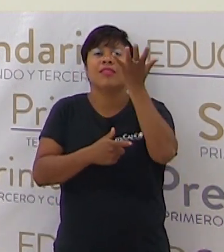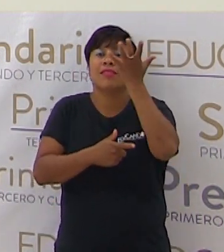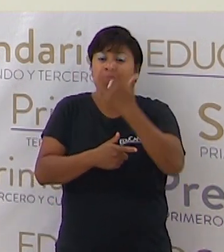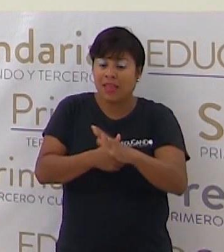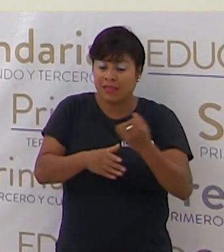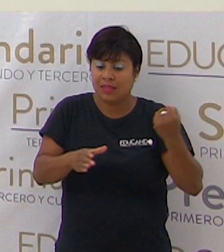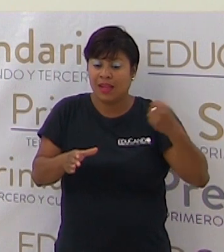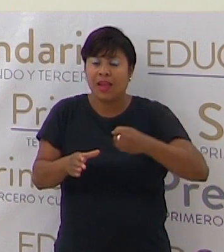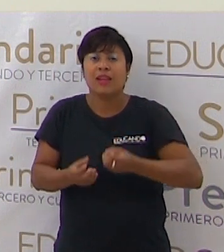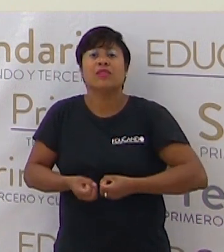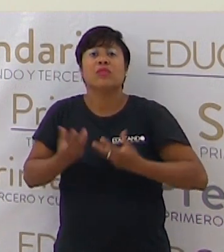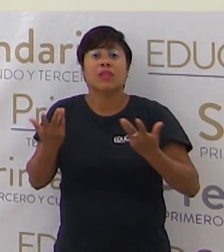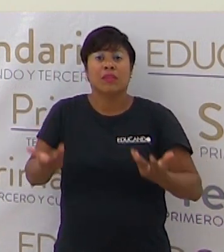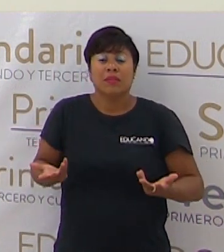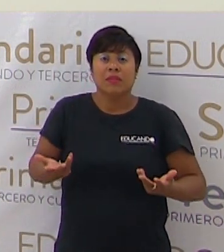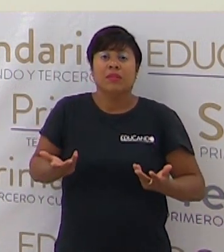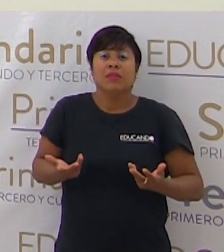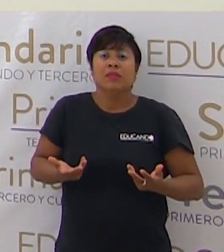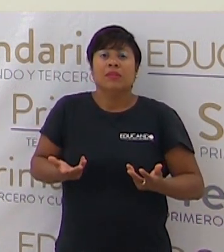me saldrán?